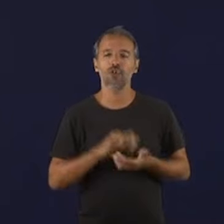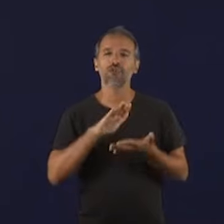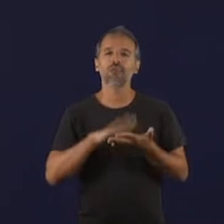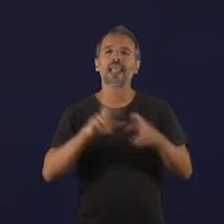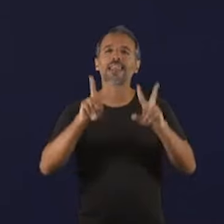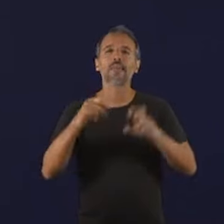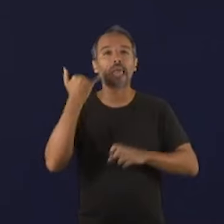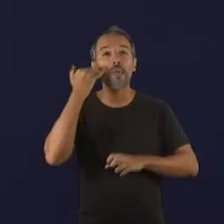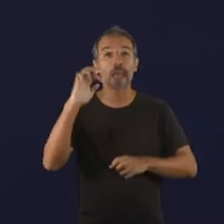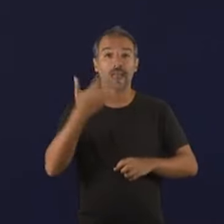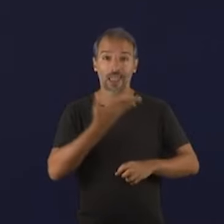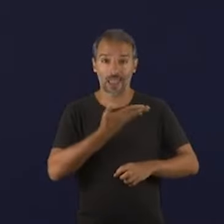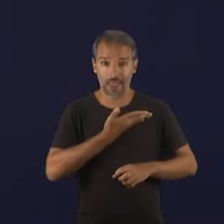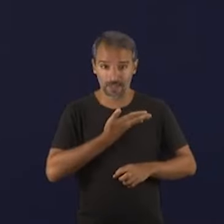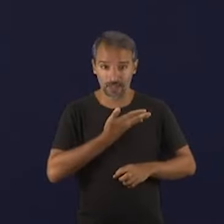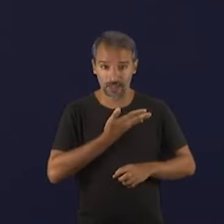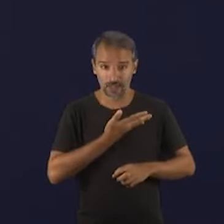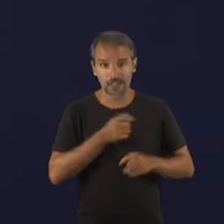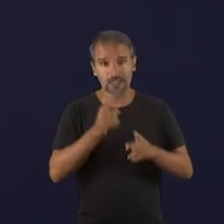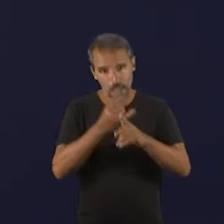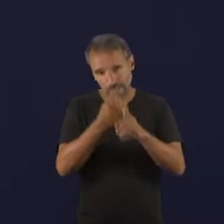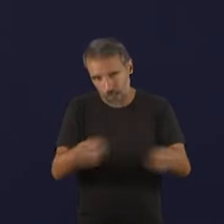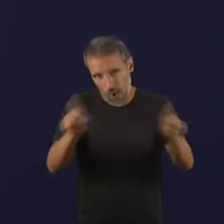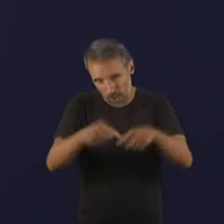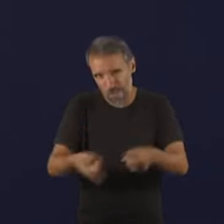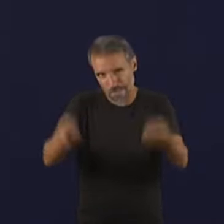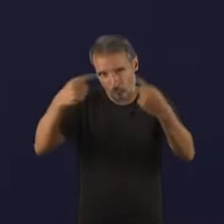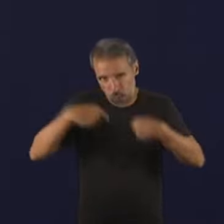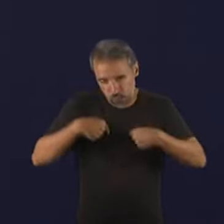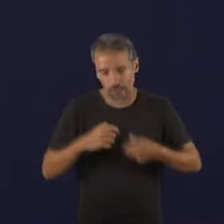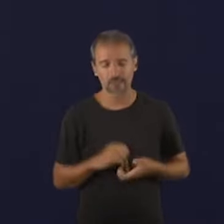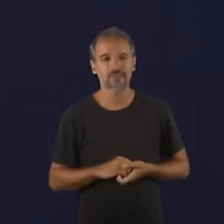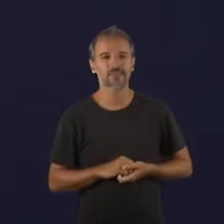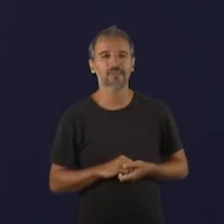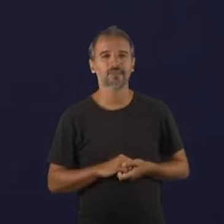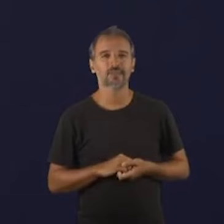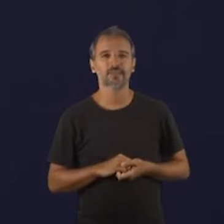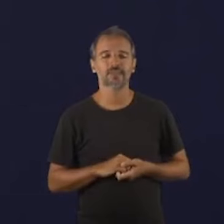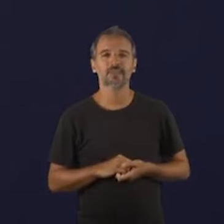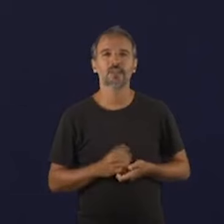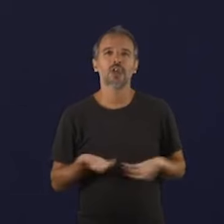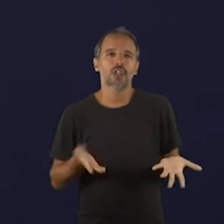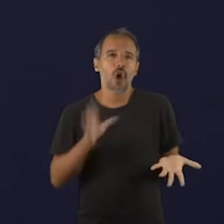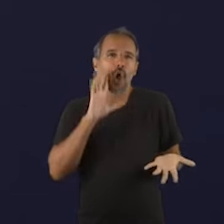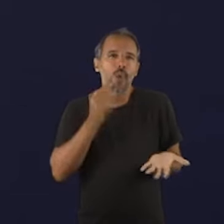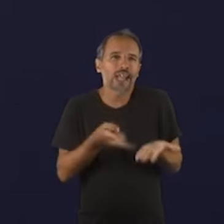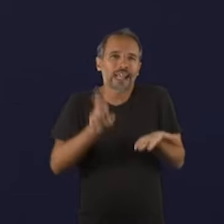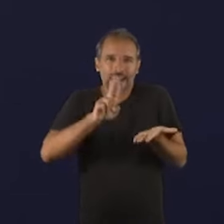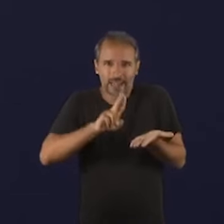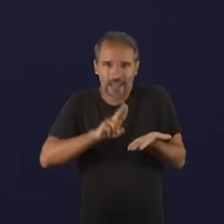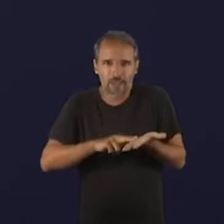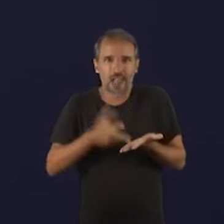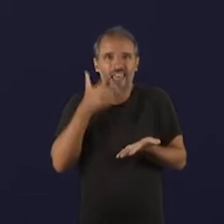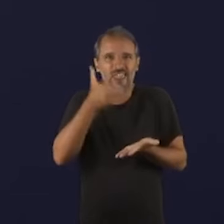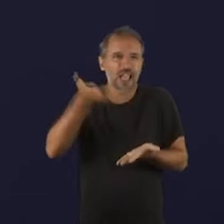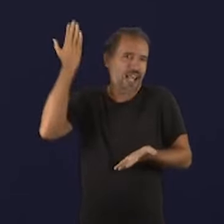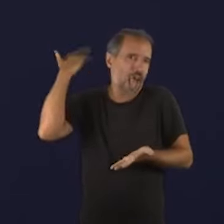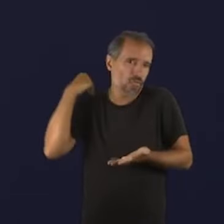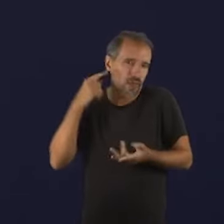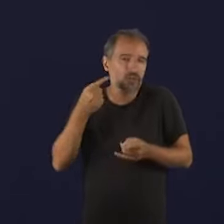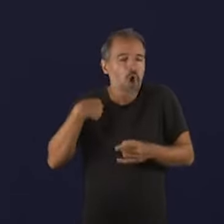ipf que solés hacer alusión e Por supuesto que repito un poco lo lo que te dije la otra vez